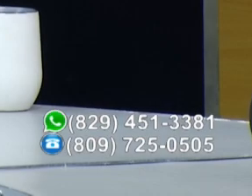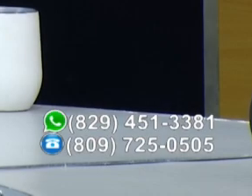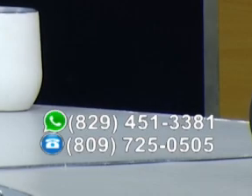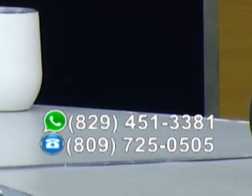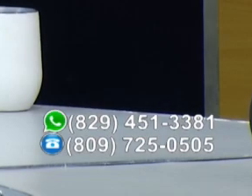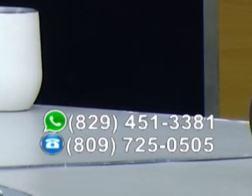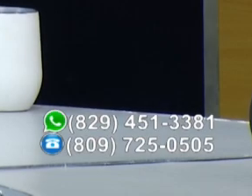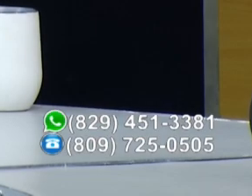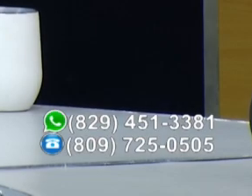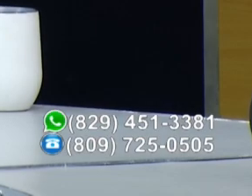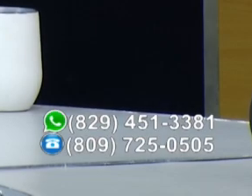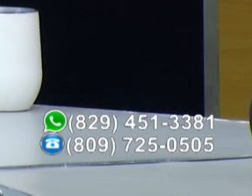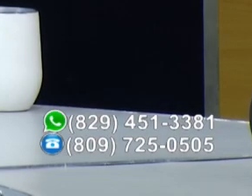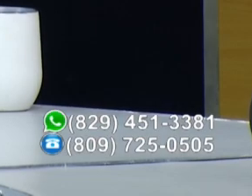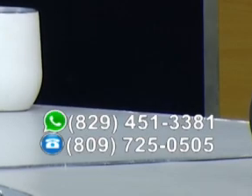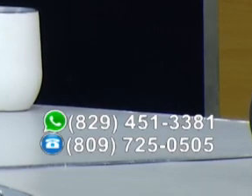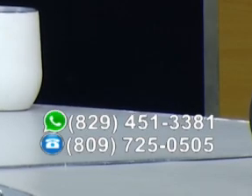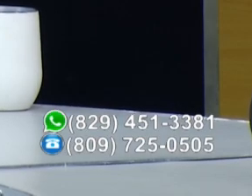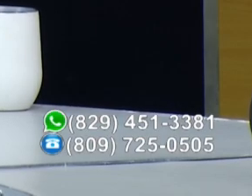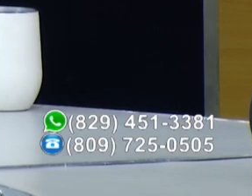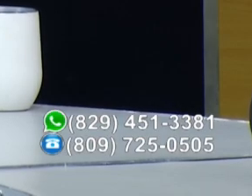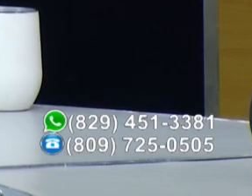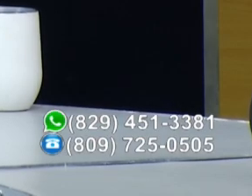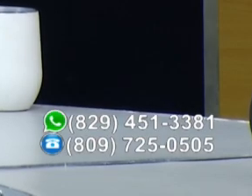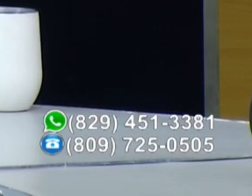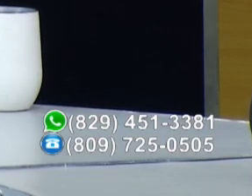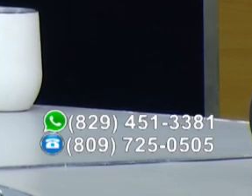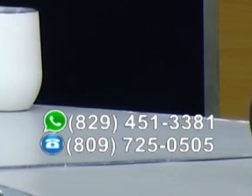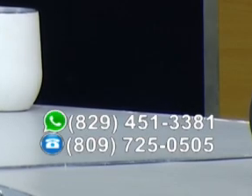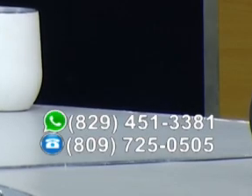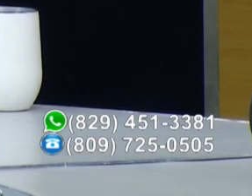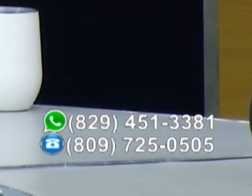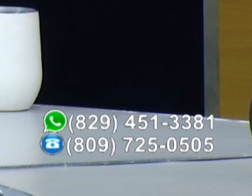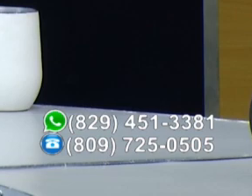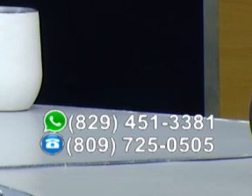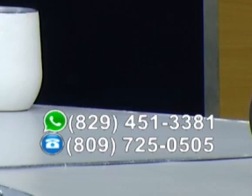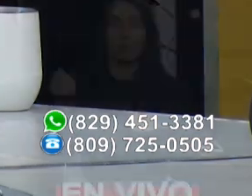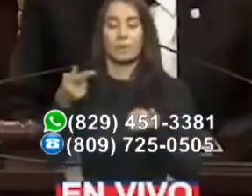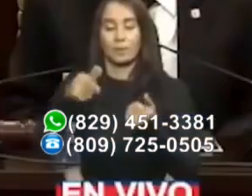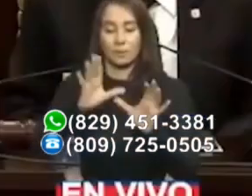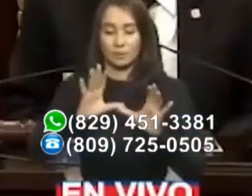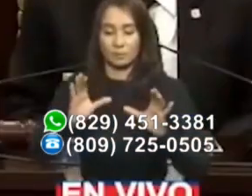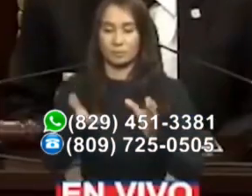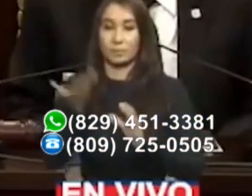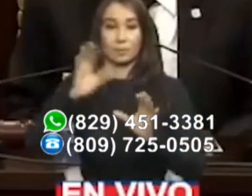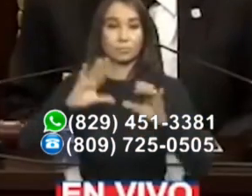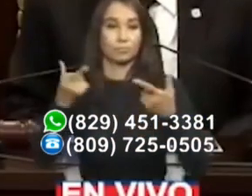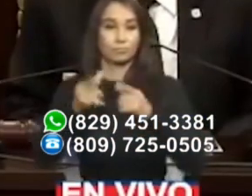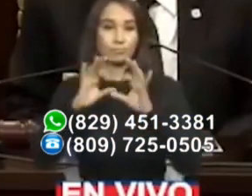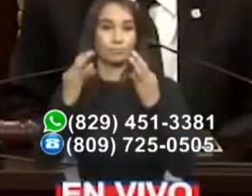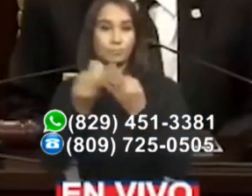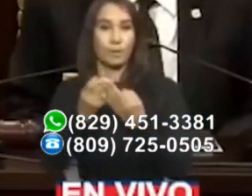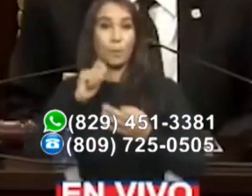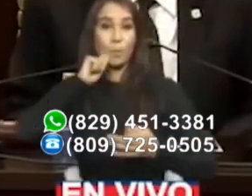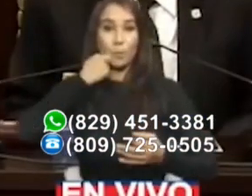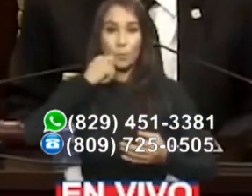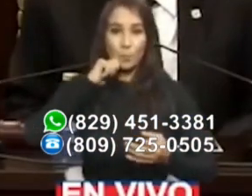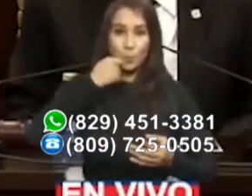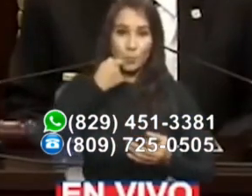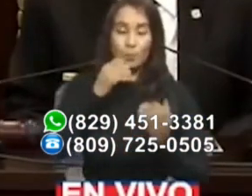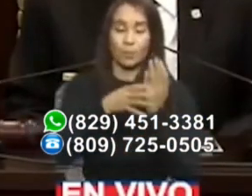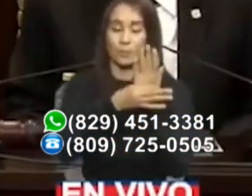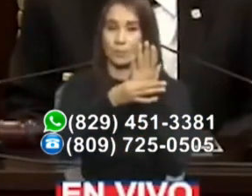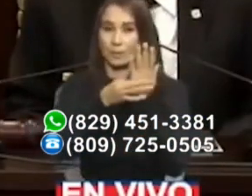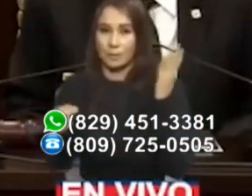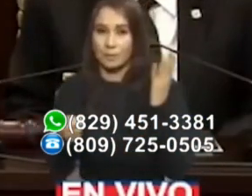otra de los eventos, de las actividades de relevancia e importancia que se desarrollan un día como hoy, son las